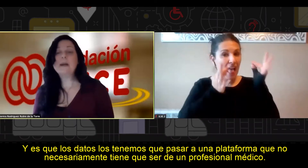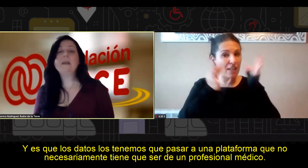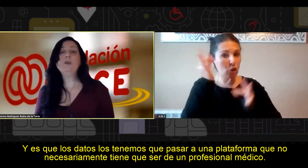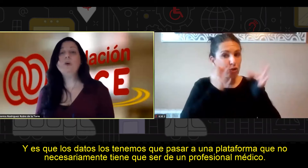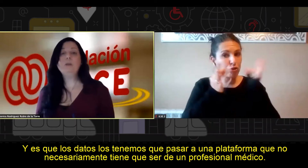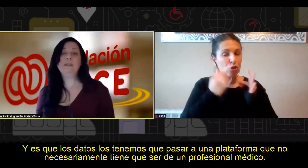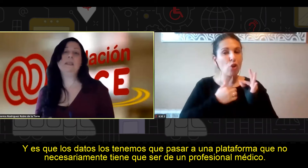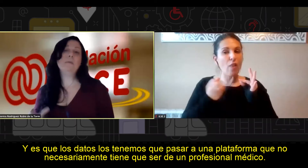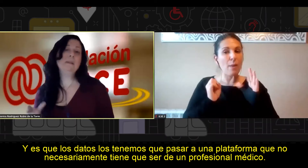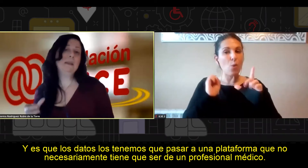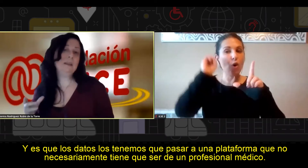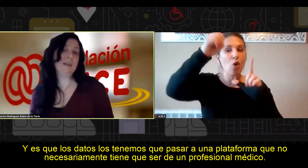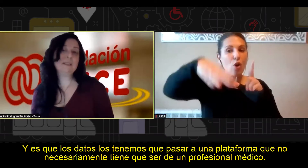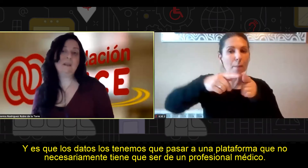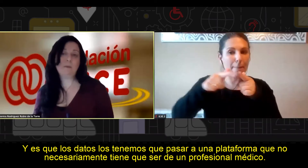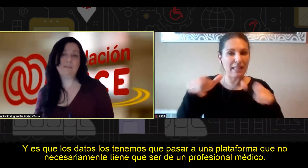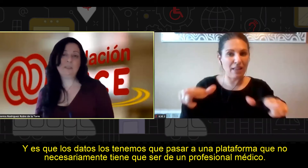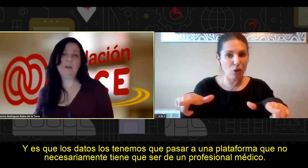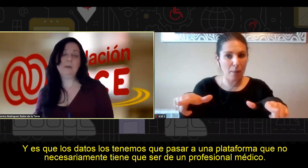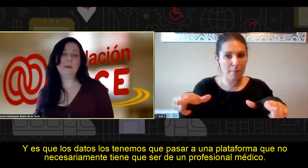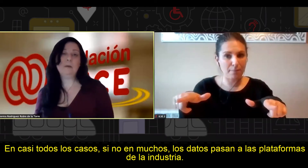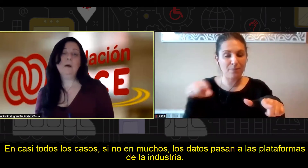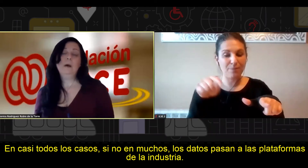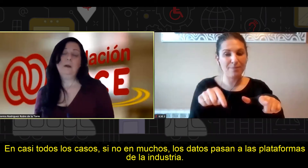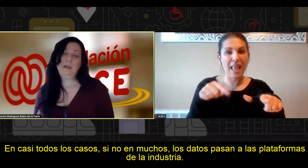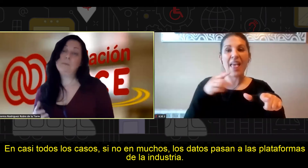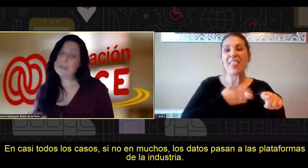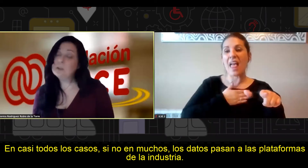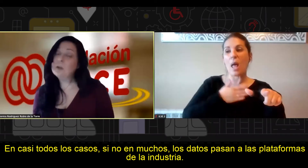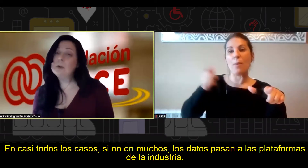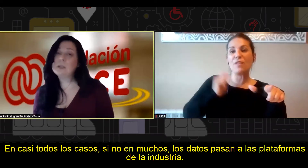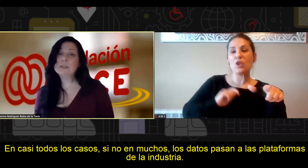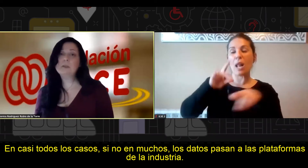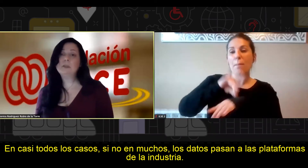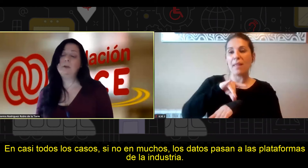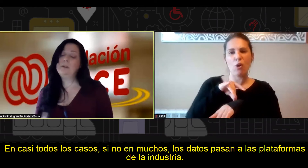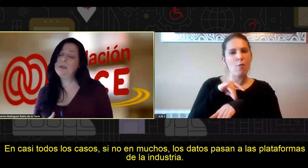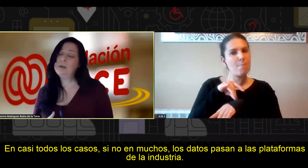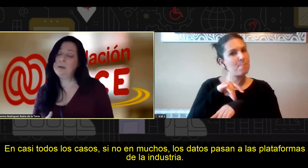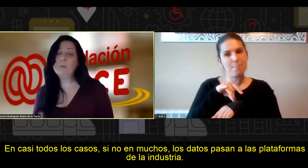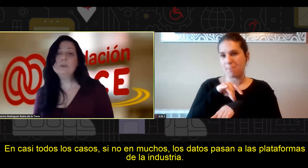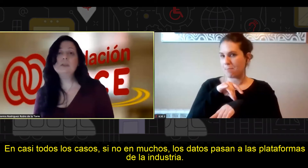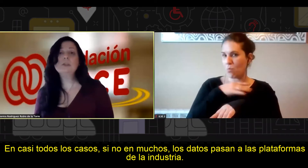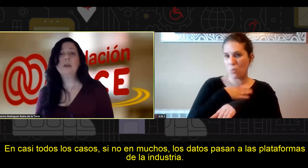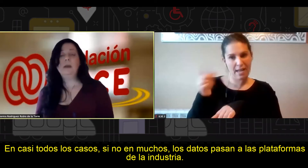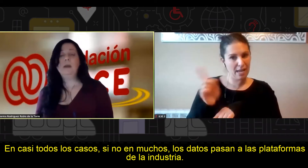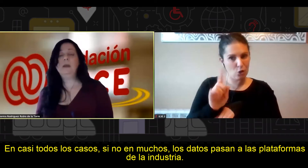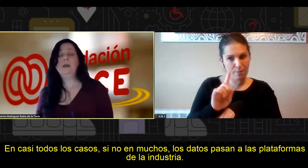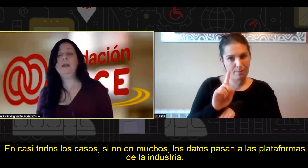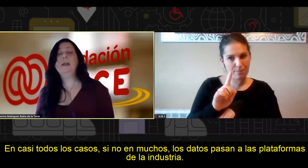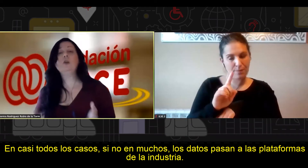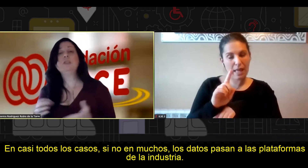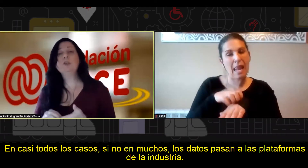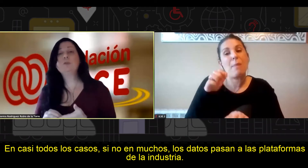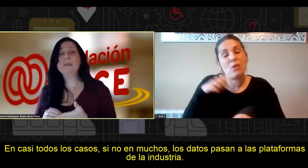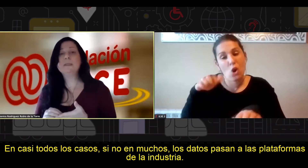plataforma que no necesariamente tienen que ser de un profesional médico. En casi todos los casos, si no decir en muchos,